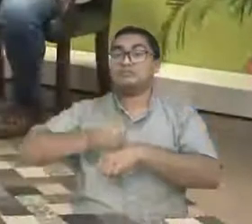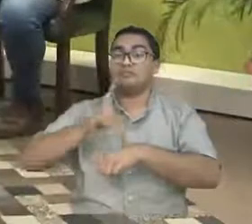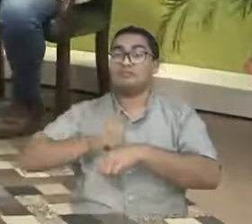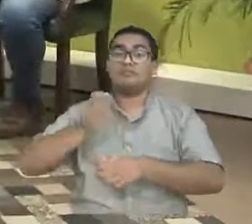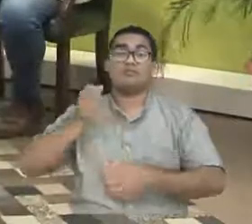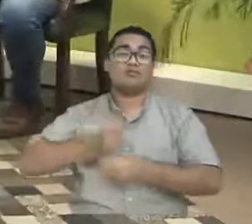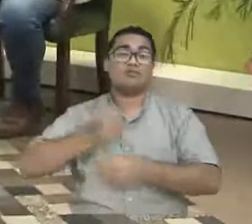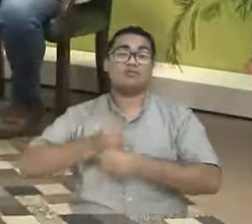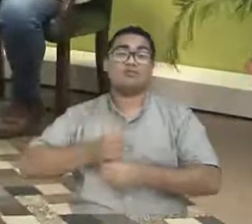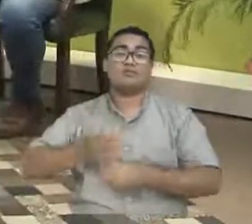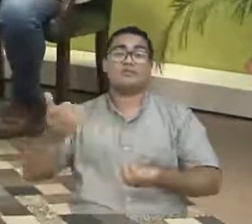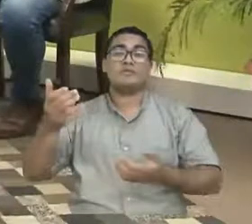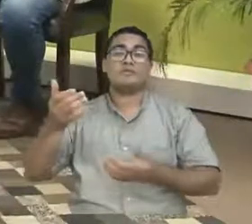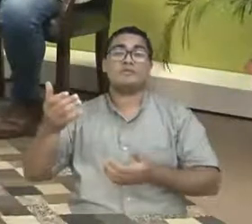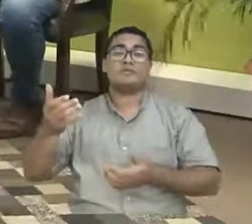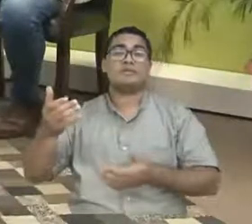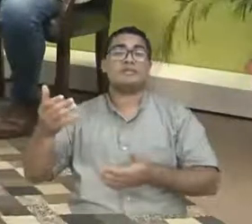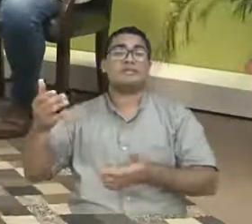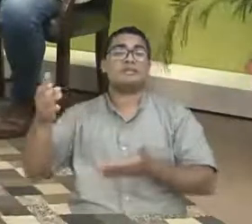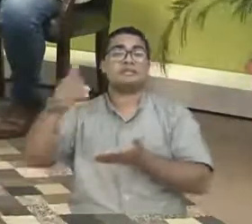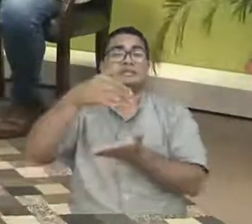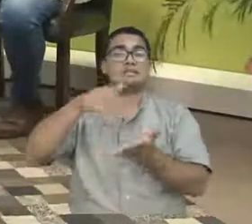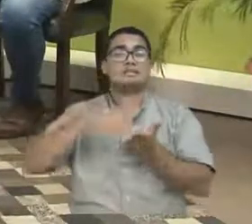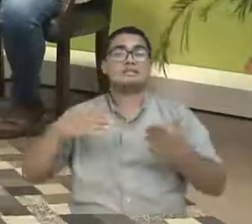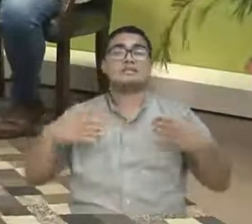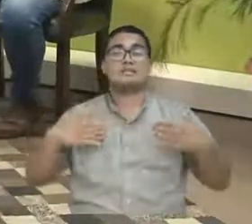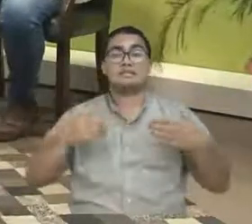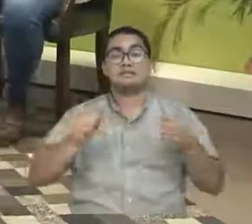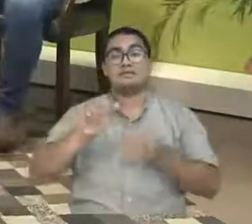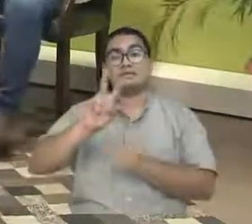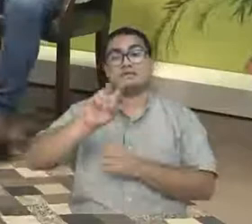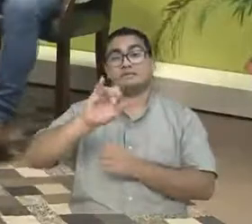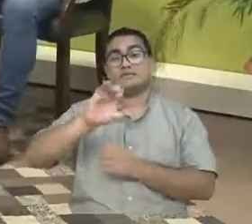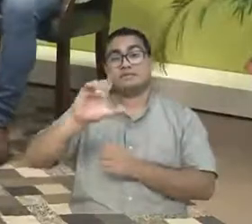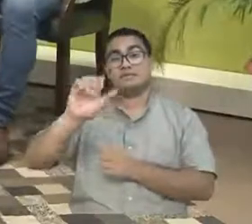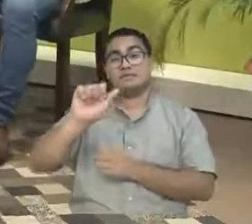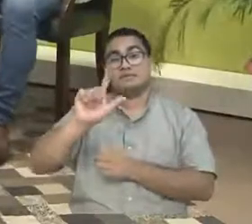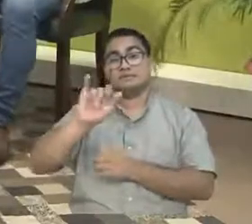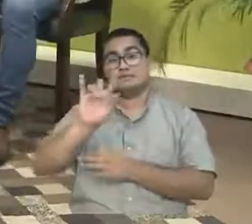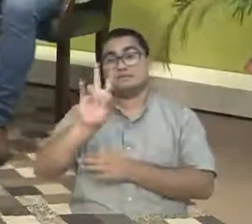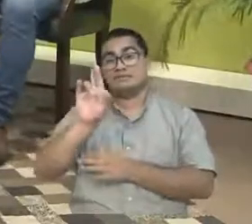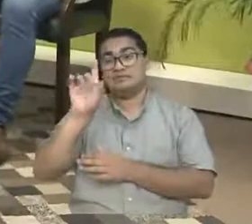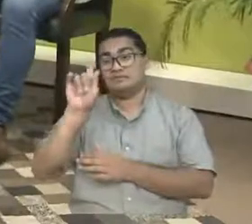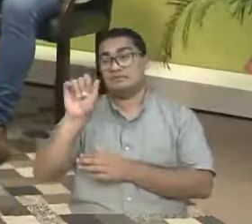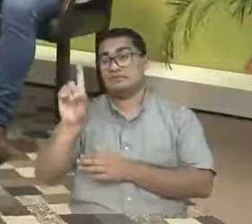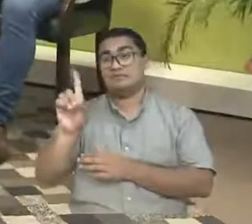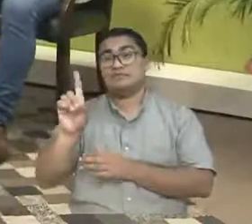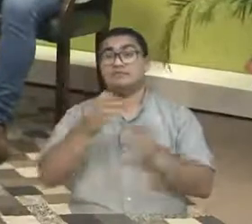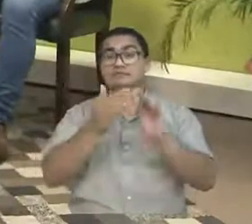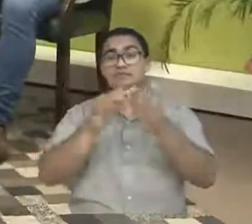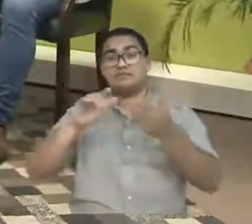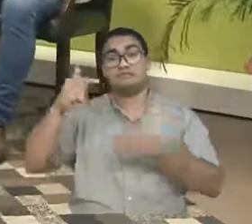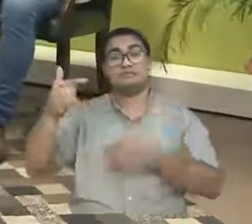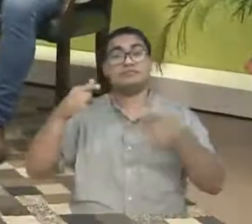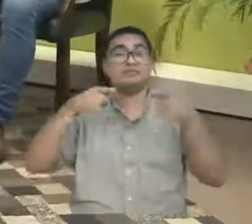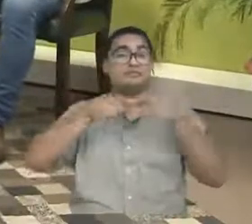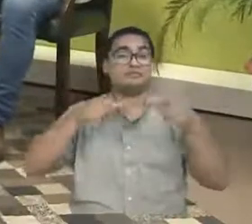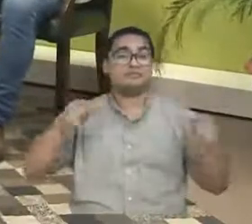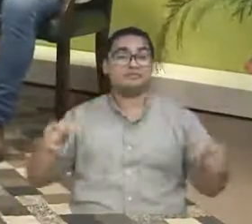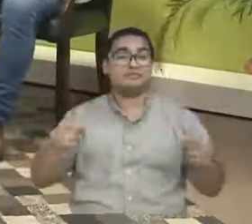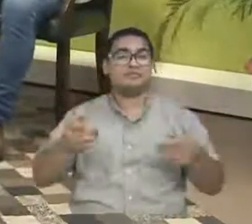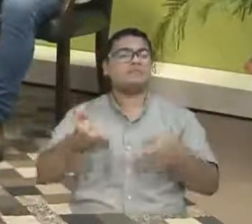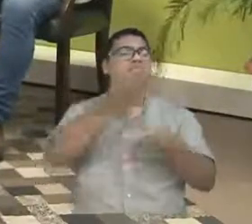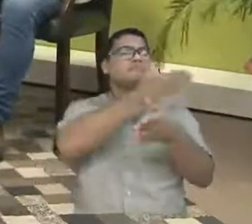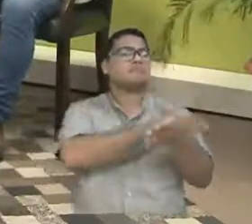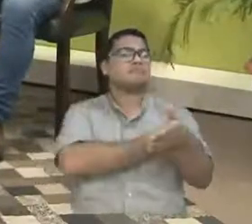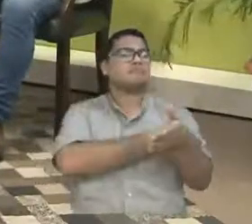en el distrito número 7 de Managua. Doctor, en la primera parte del programa estábamos hablando del jabón, ¿va? ¿Qué